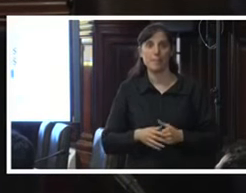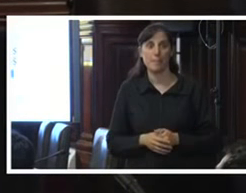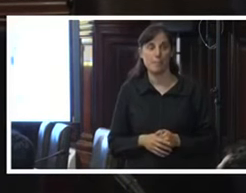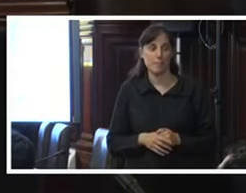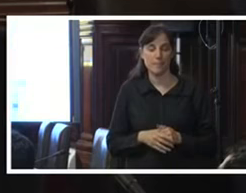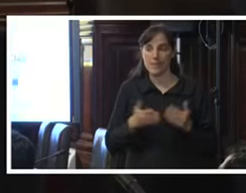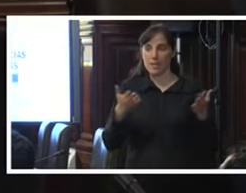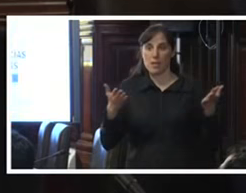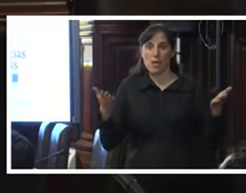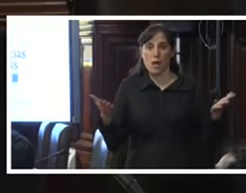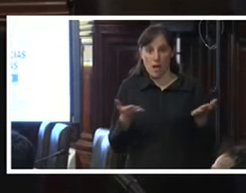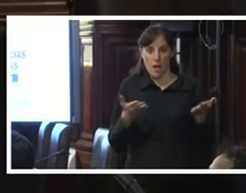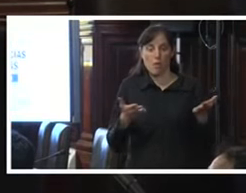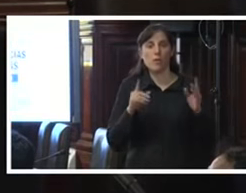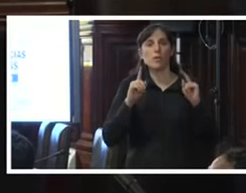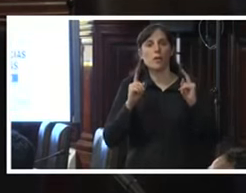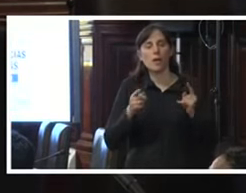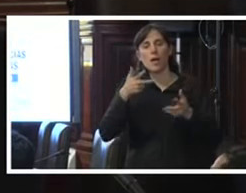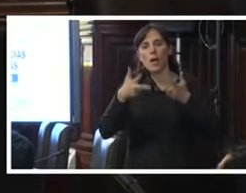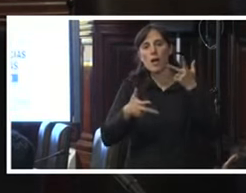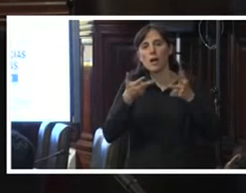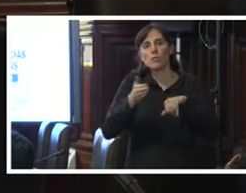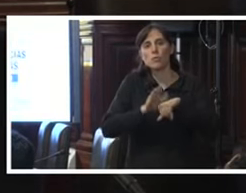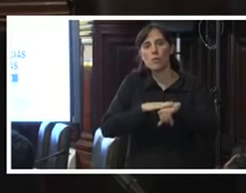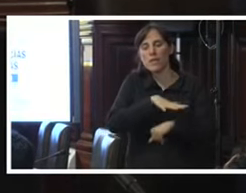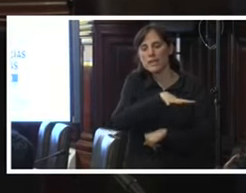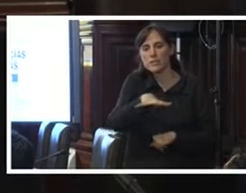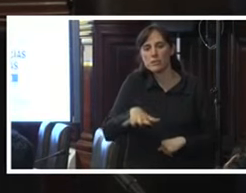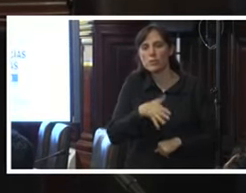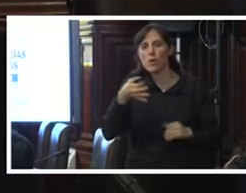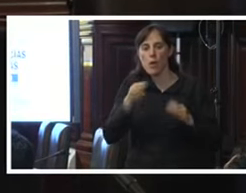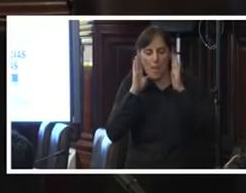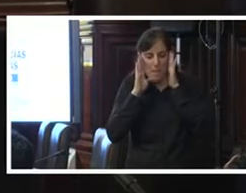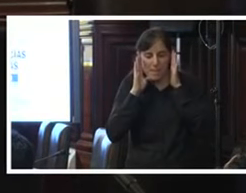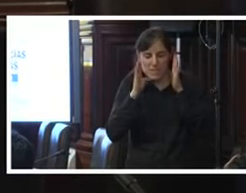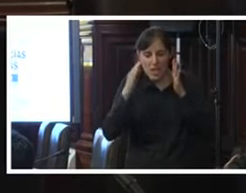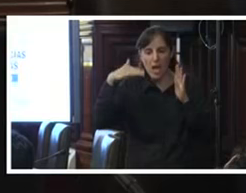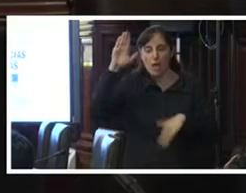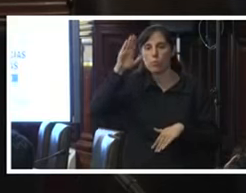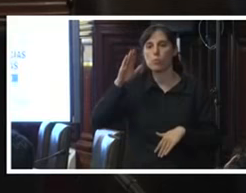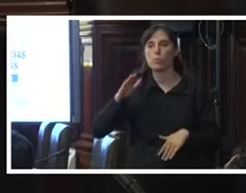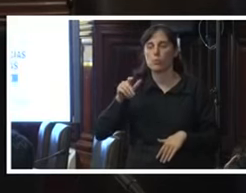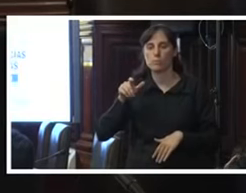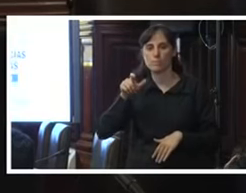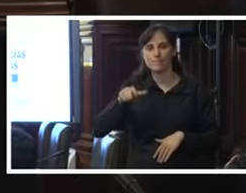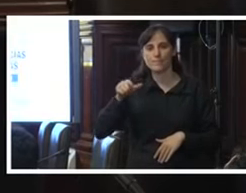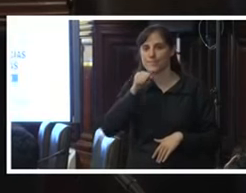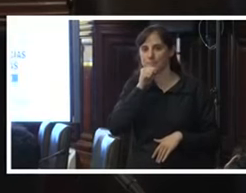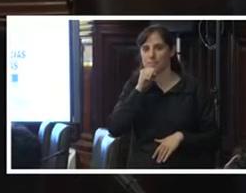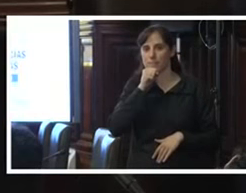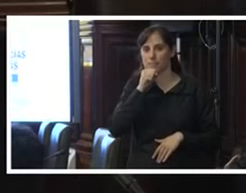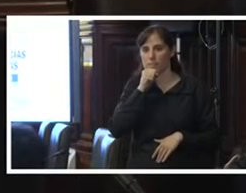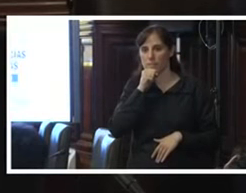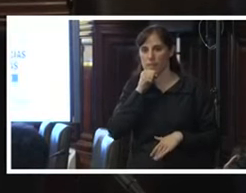ahora me voy a permitir hablarles sobre la situación específica de la población adulta mayor en la región algunos apuntes sobre